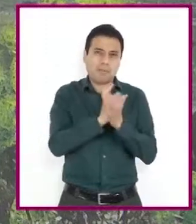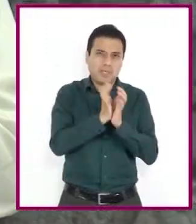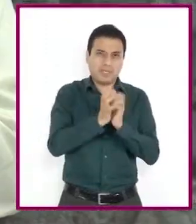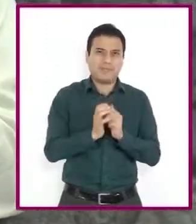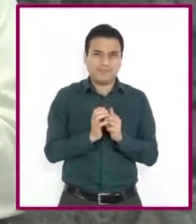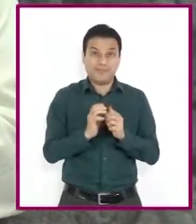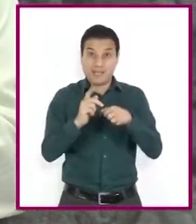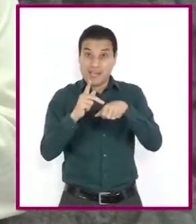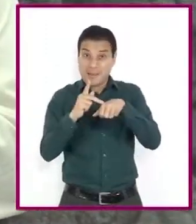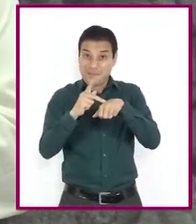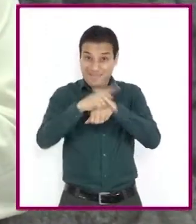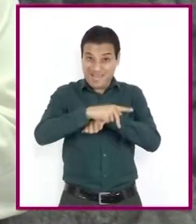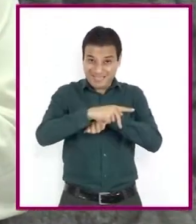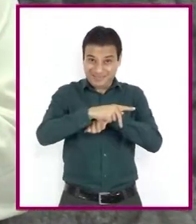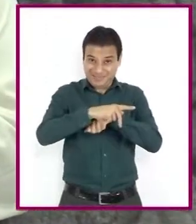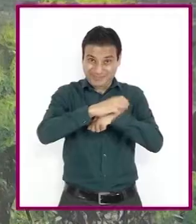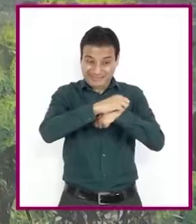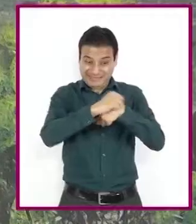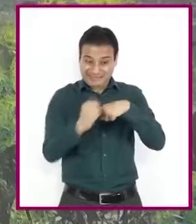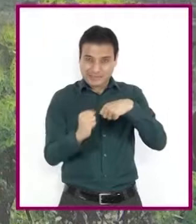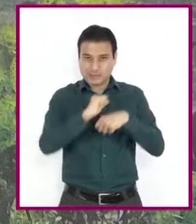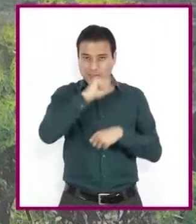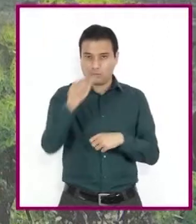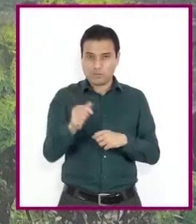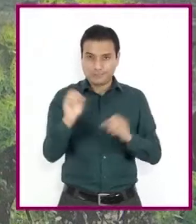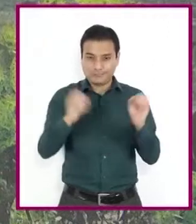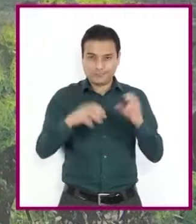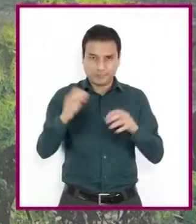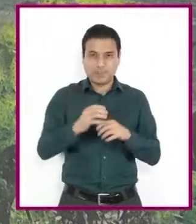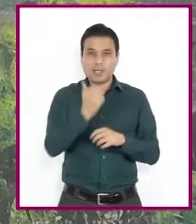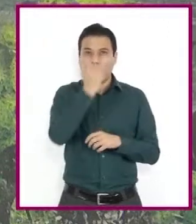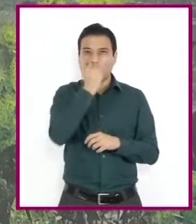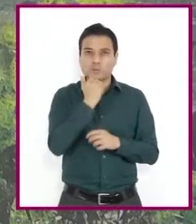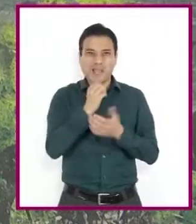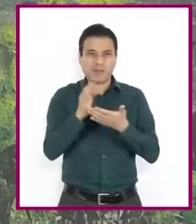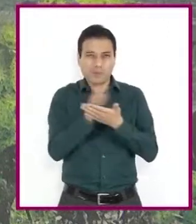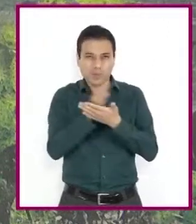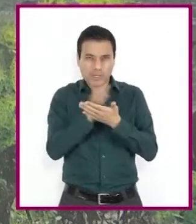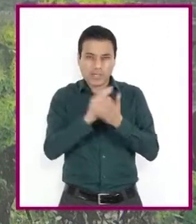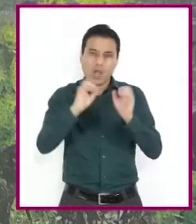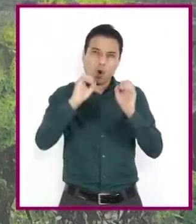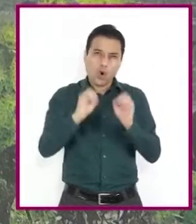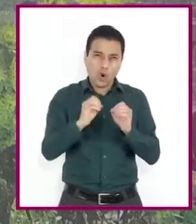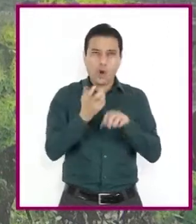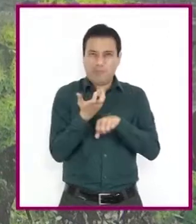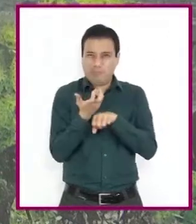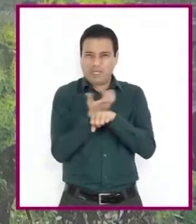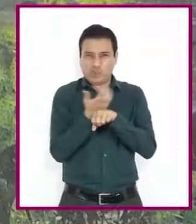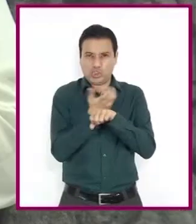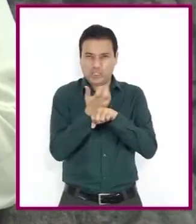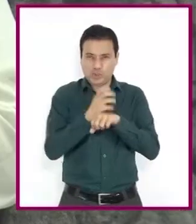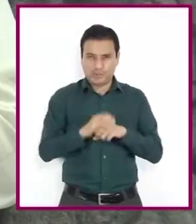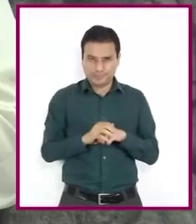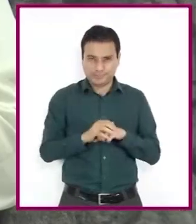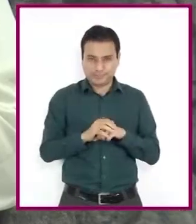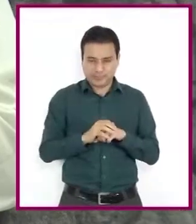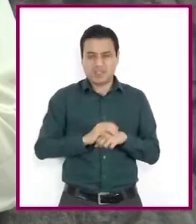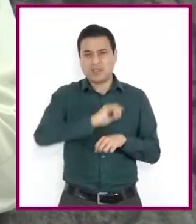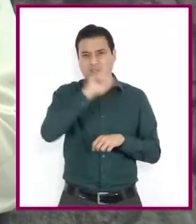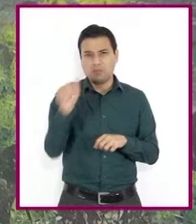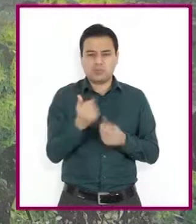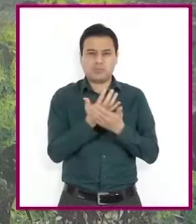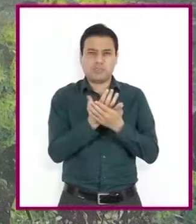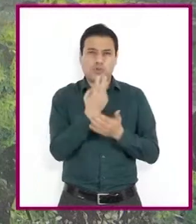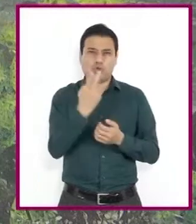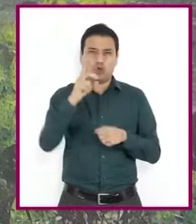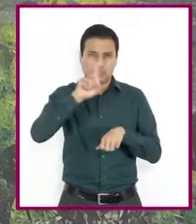se ponen a fermentar con azúcar morena o piloncillo en barriles de madera. Tras unos 2 días de fermentación, se obtiene